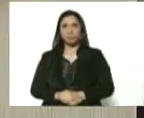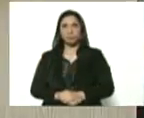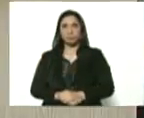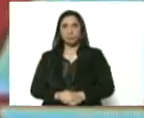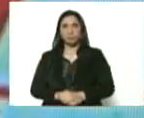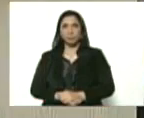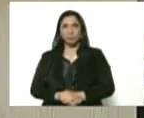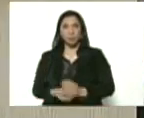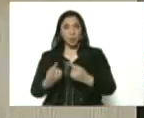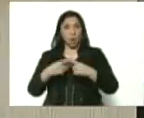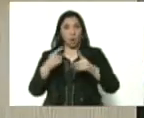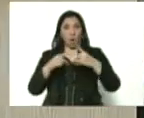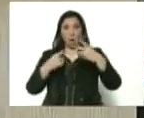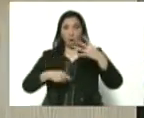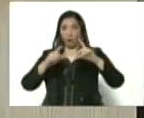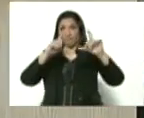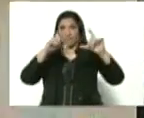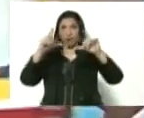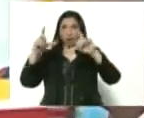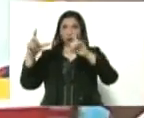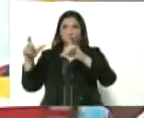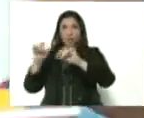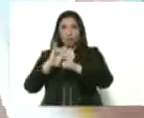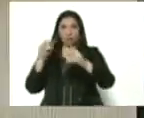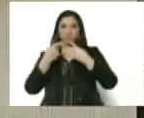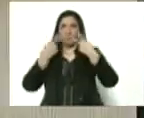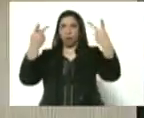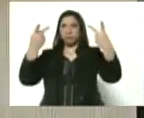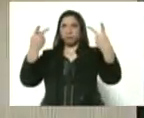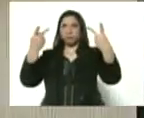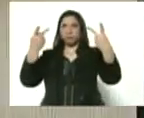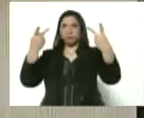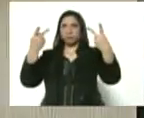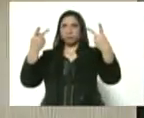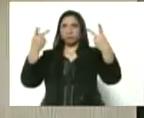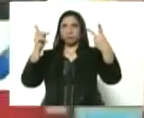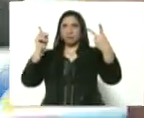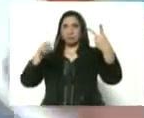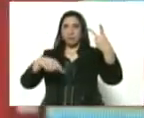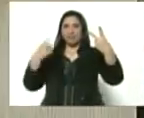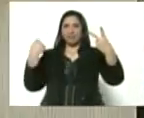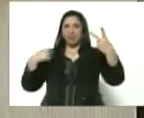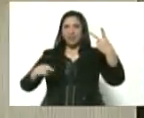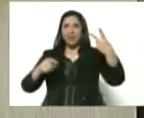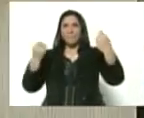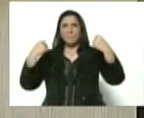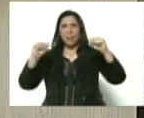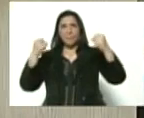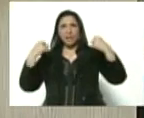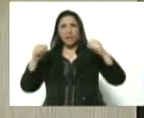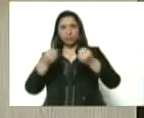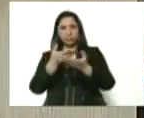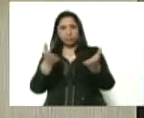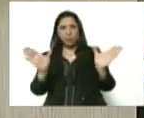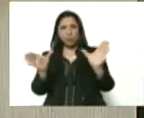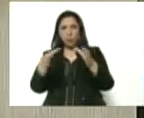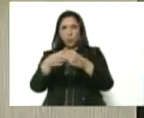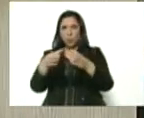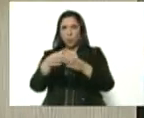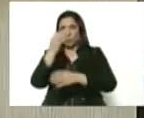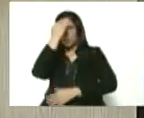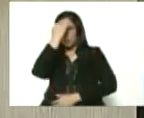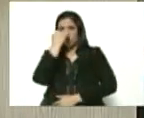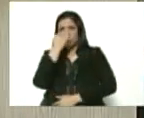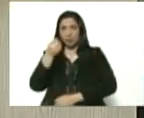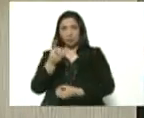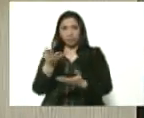Aquí están otras fotografías que han sido ampliamente difundidas del arsenal que tenían preparado este grupo de terroristas. Ellos iban a llegar a un sitio allí